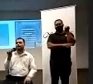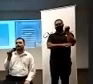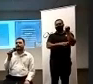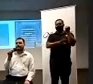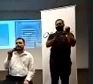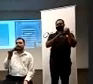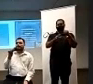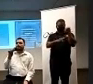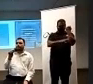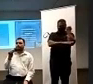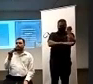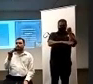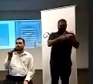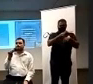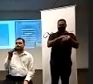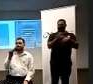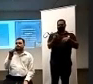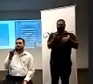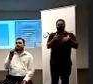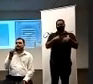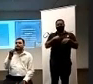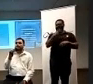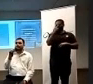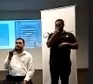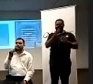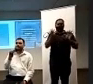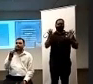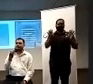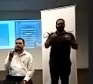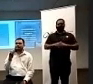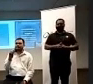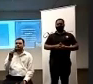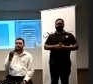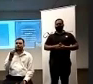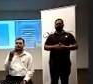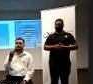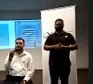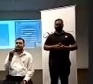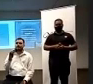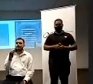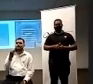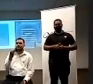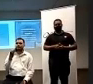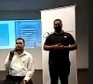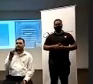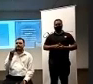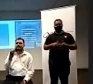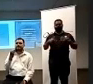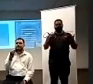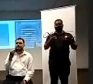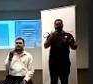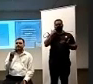puntos que causaron confusión, causaron que la persona con discapacidad no se pueda mover o se pueda mover